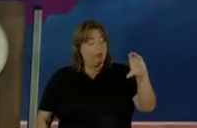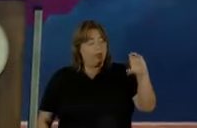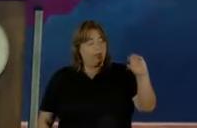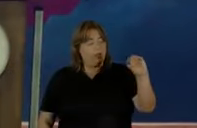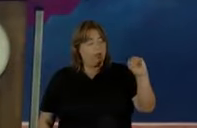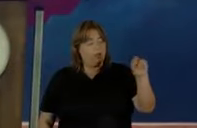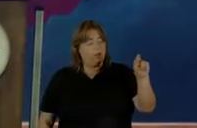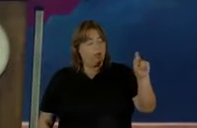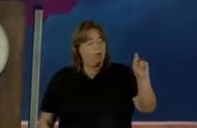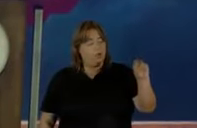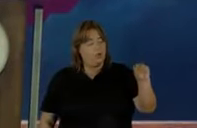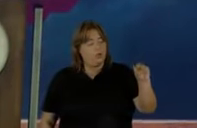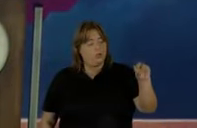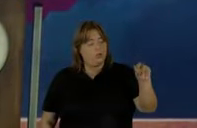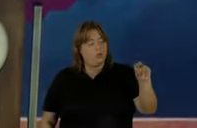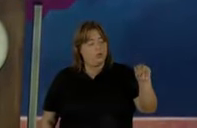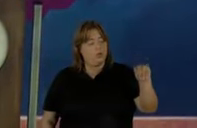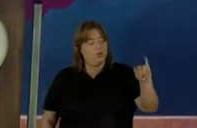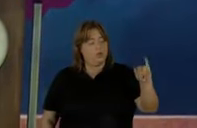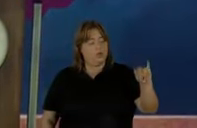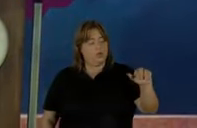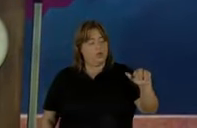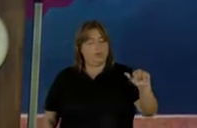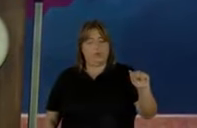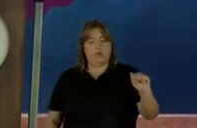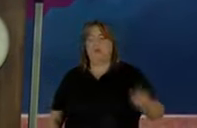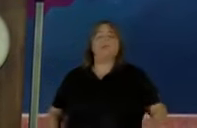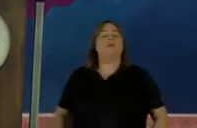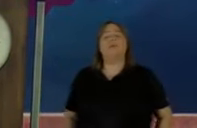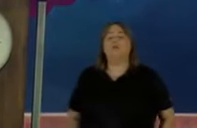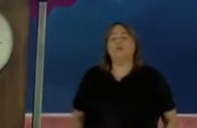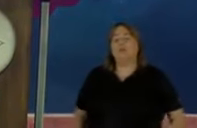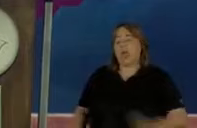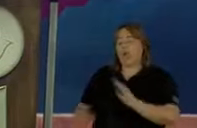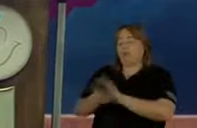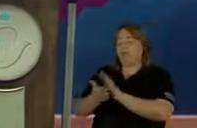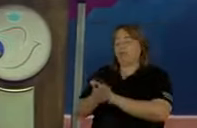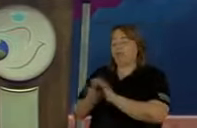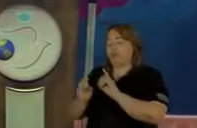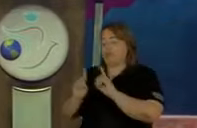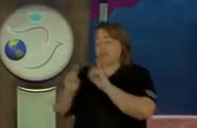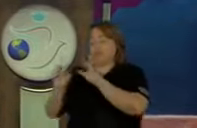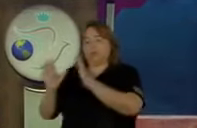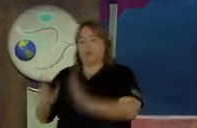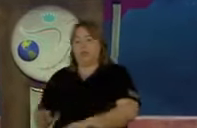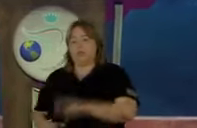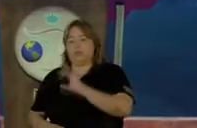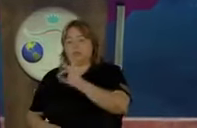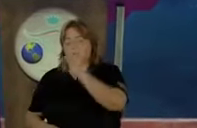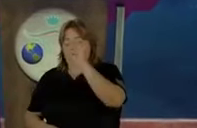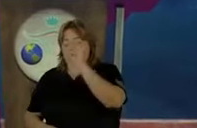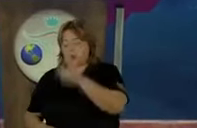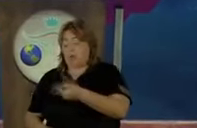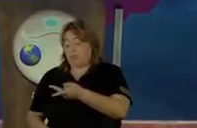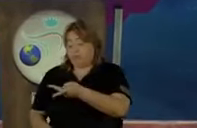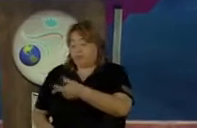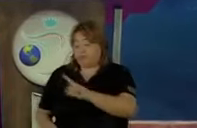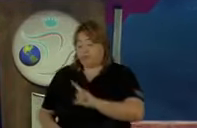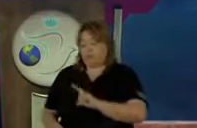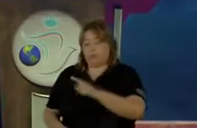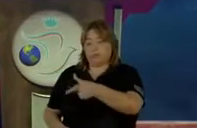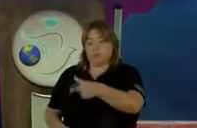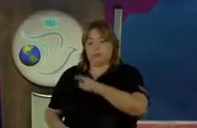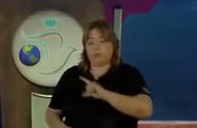Gracias. En medio de esa crisis que pasaron los discípulos, se descubrieron unos a otros de